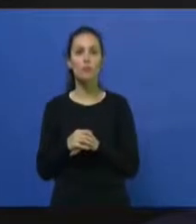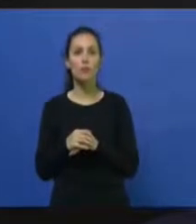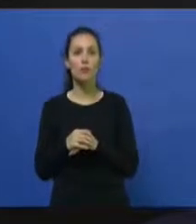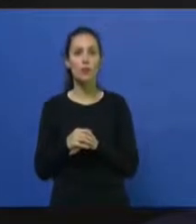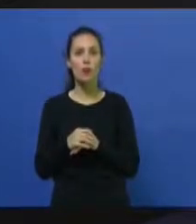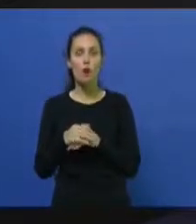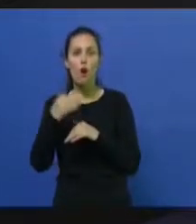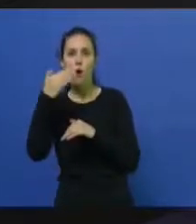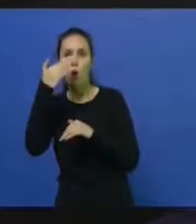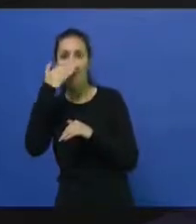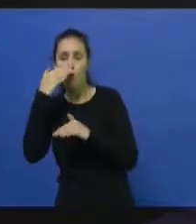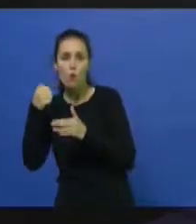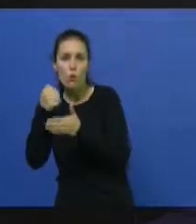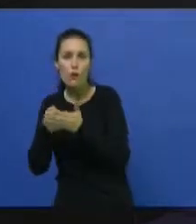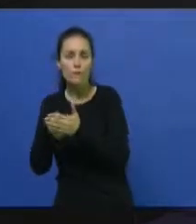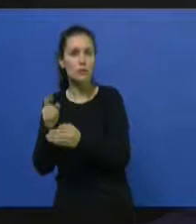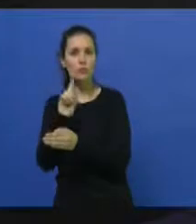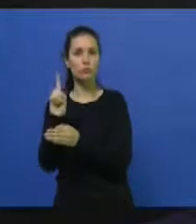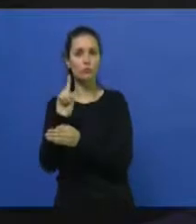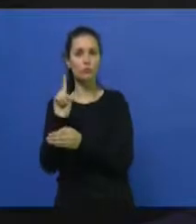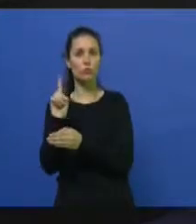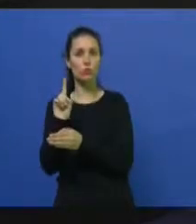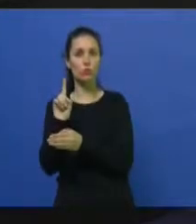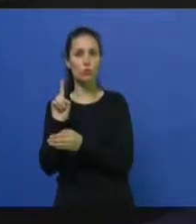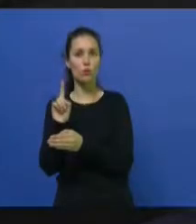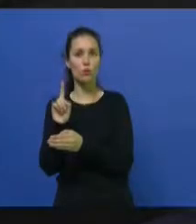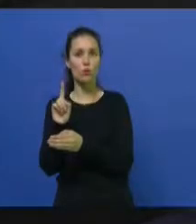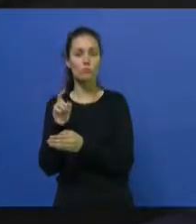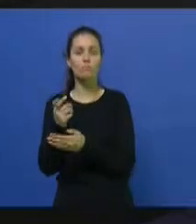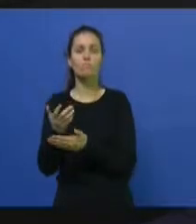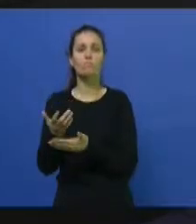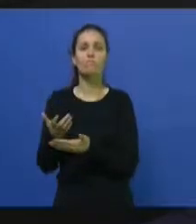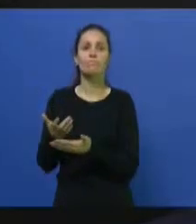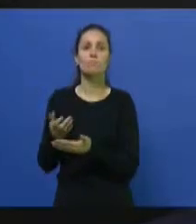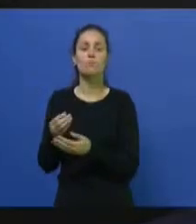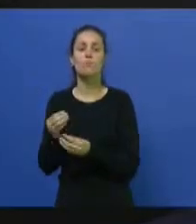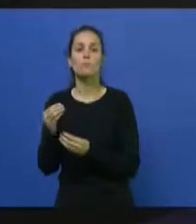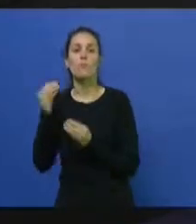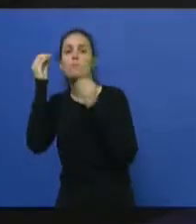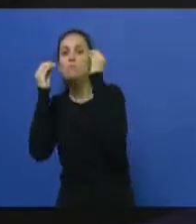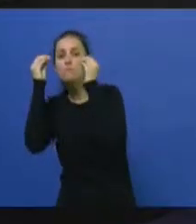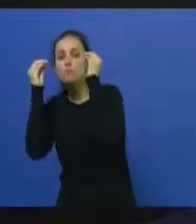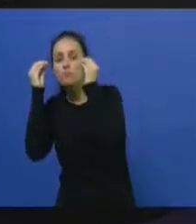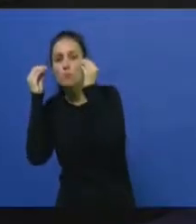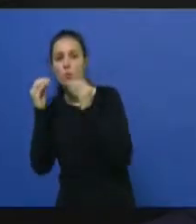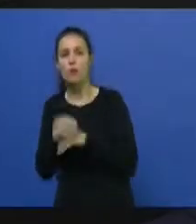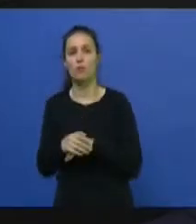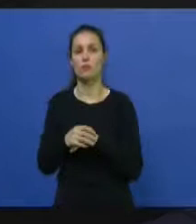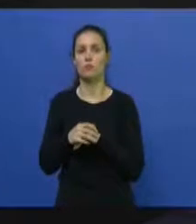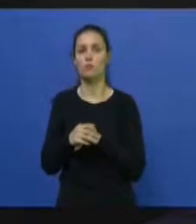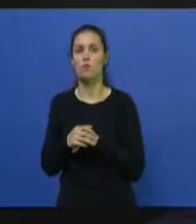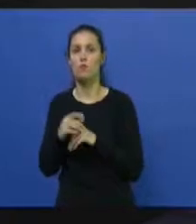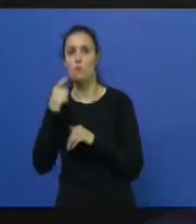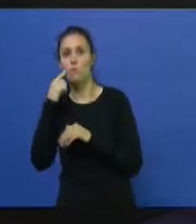la provincia de Córdoba, porque yo no lo noté. Por ahí fue una interpretación mía, tan preocupado Giordano como sí veo los municipios. Sí, es una